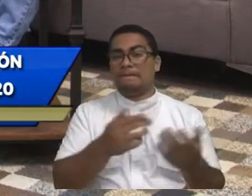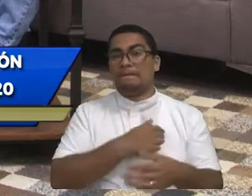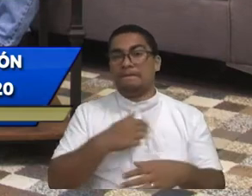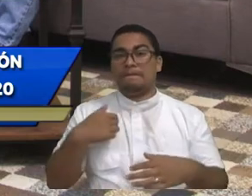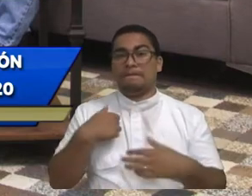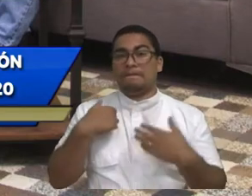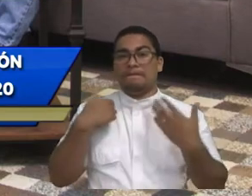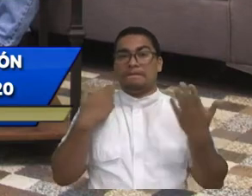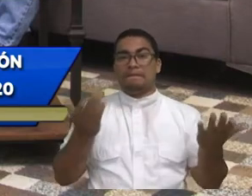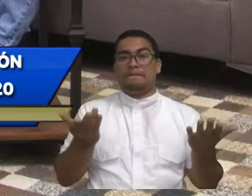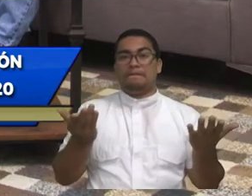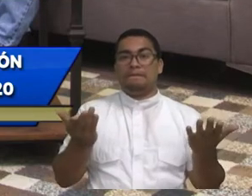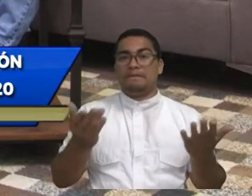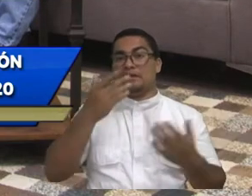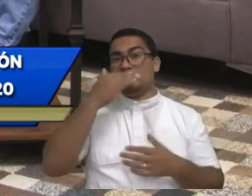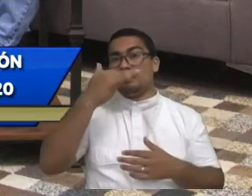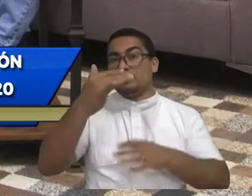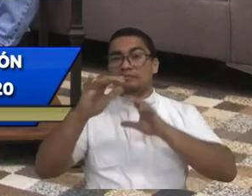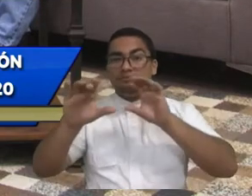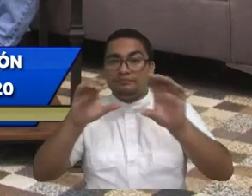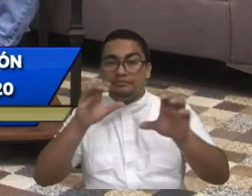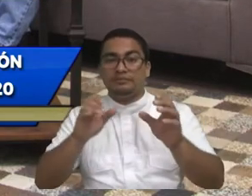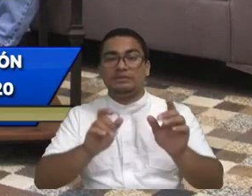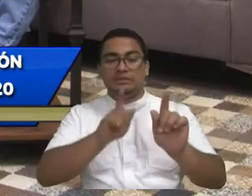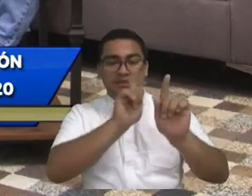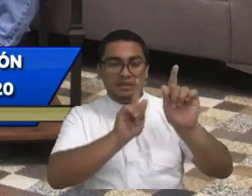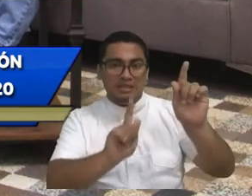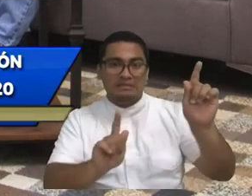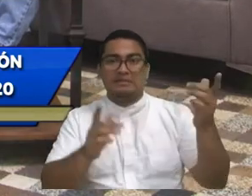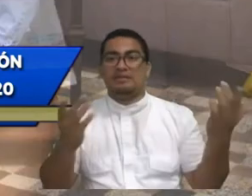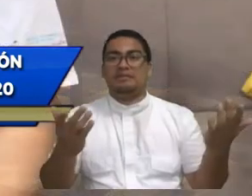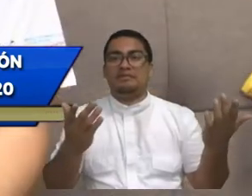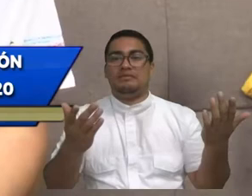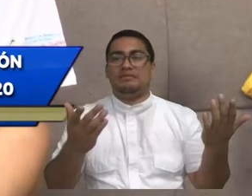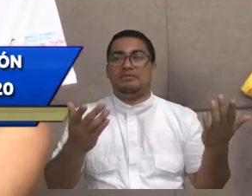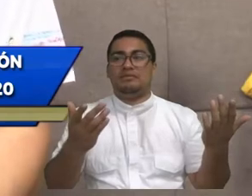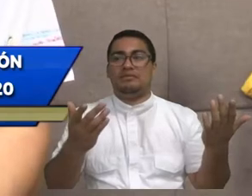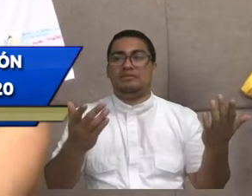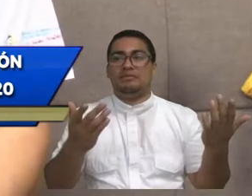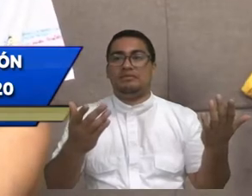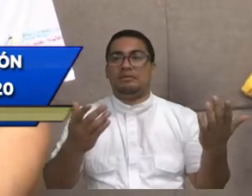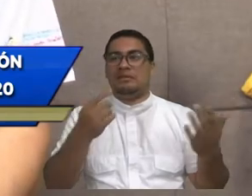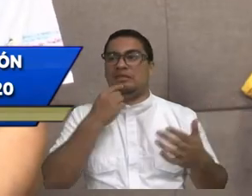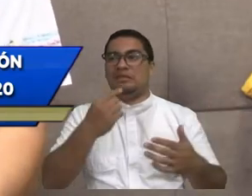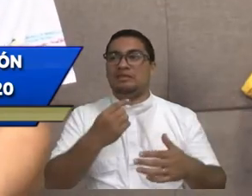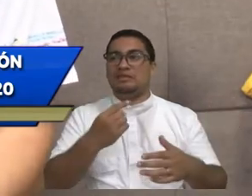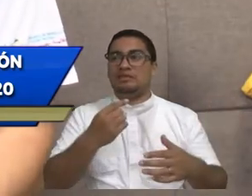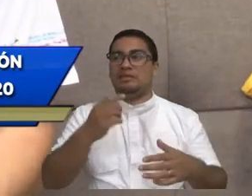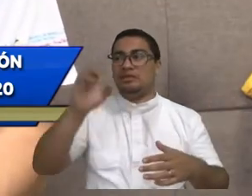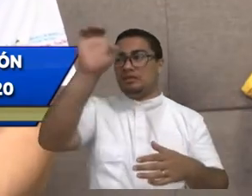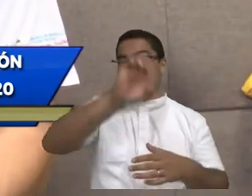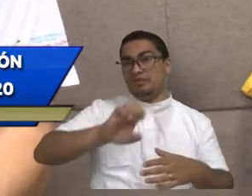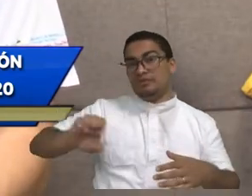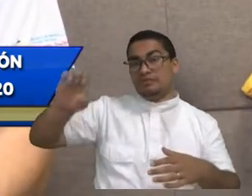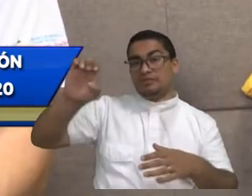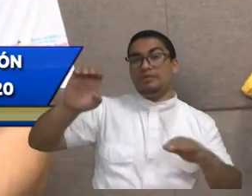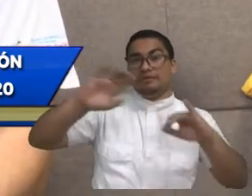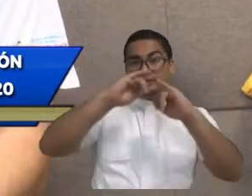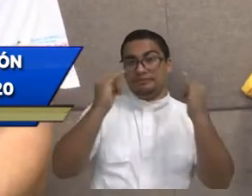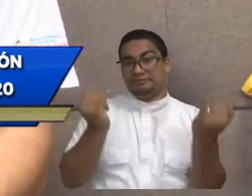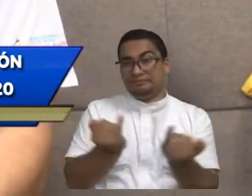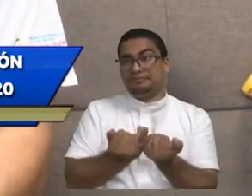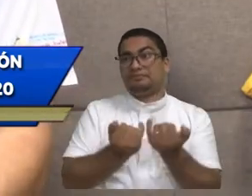de inglés comunicativos por niveles tomando como referencia lo que es el marco común europeo de arranque un marco internacional que nos